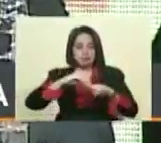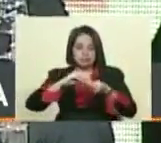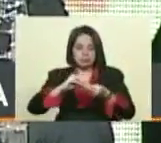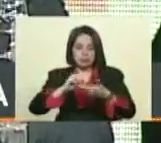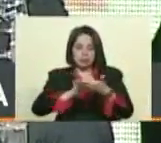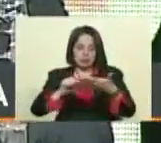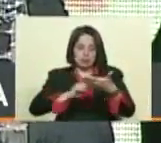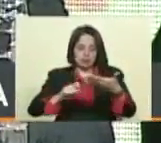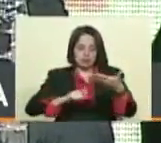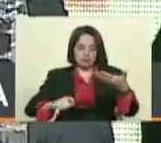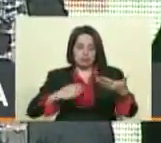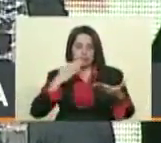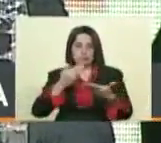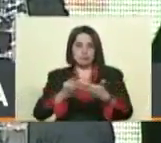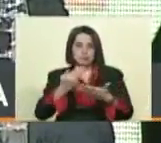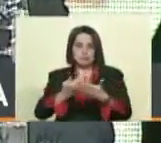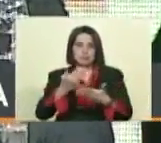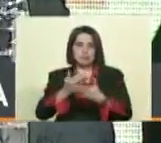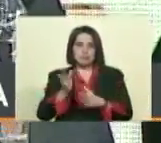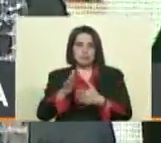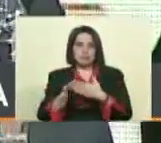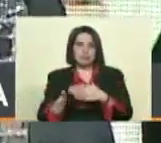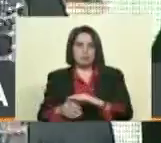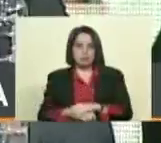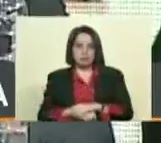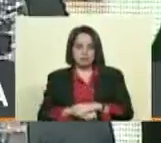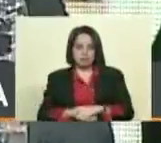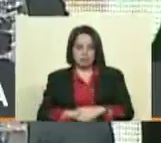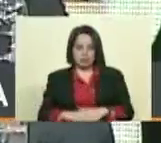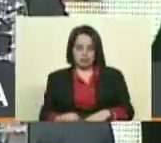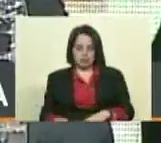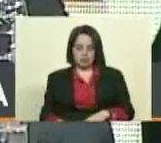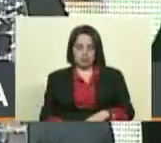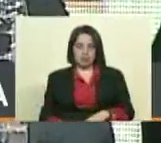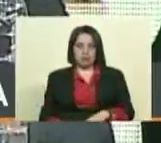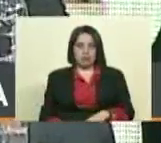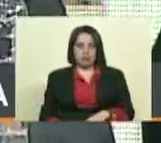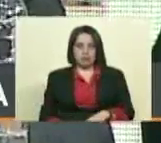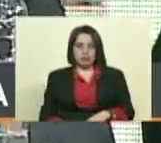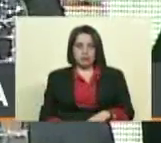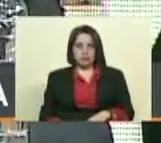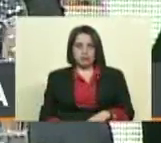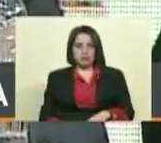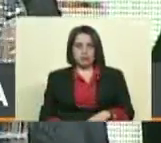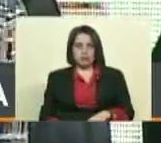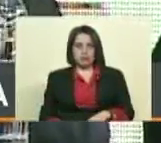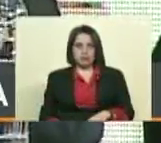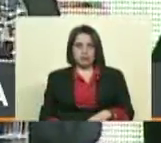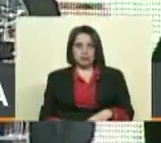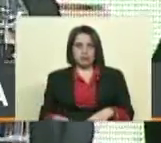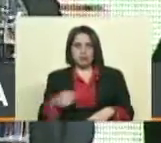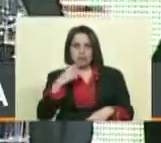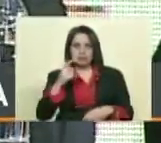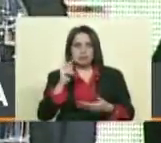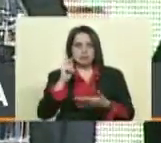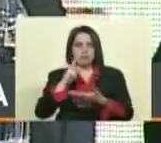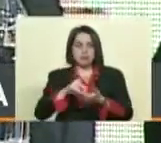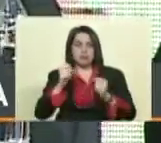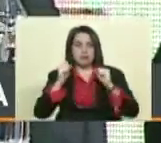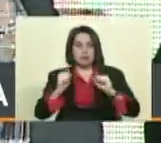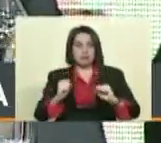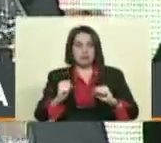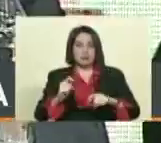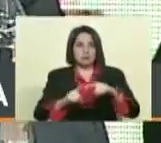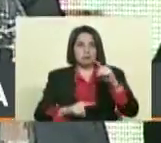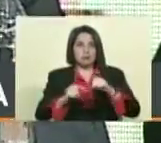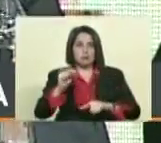la presentaremos en su momento o en su oportunidad a la Asamblea Nacional Constituyente. El Poder Judicial sigue firme, presidente, en